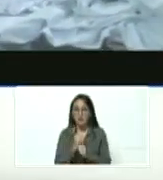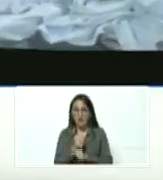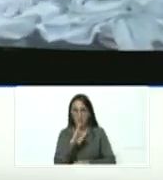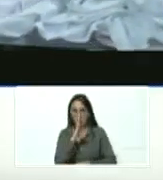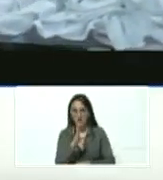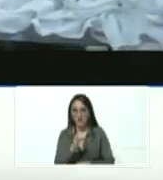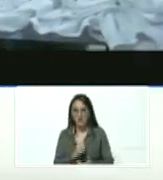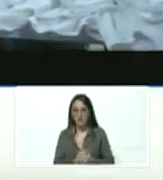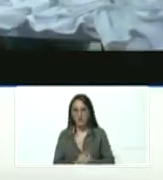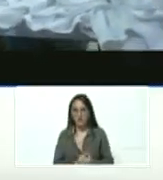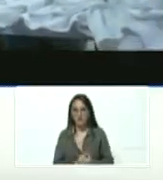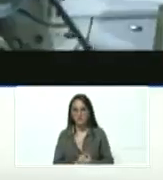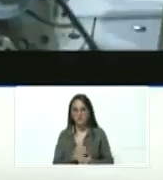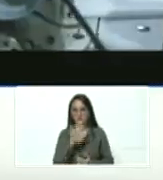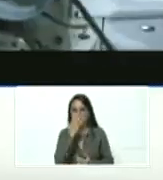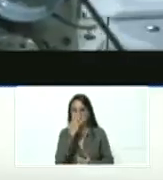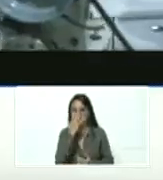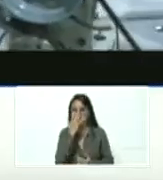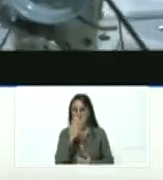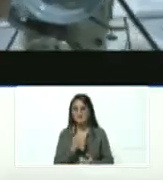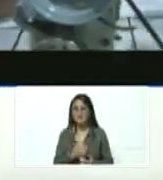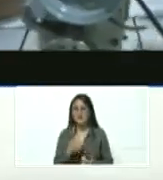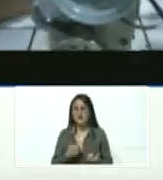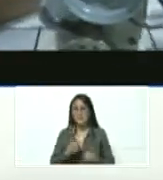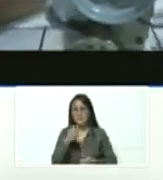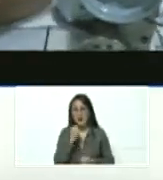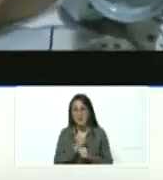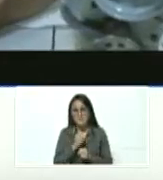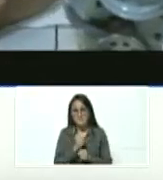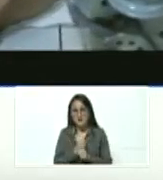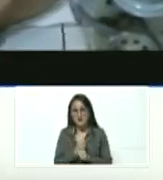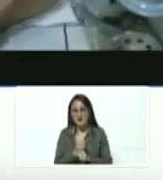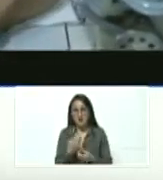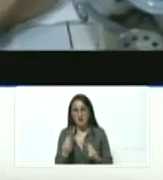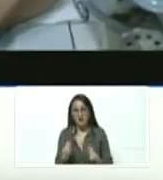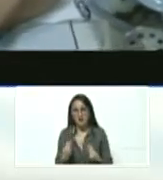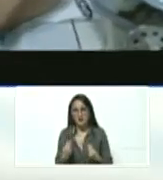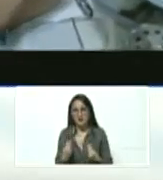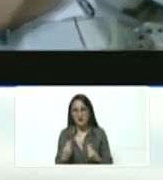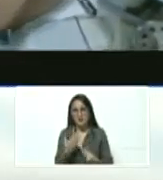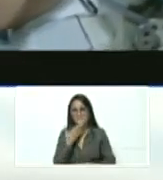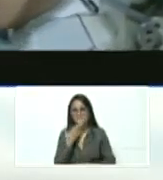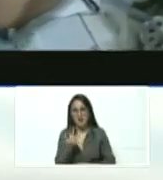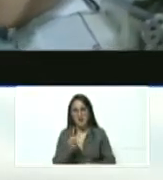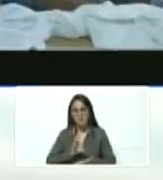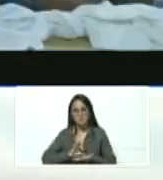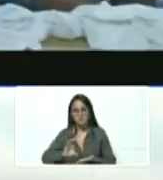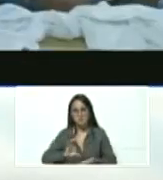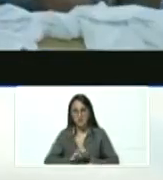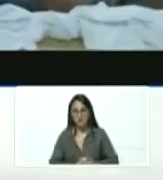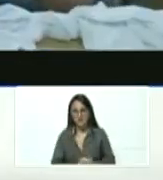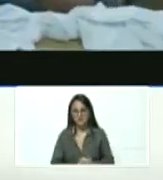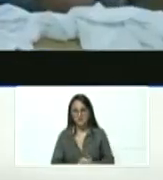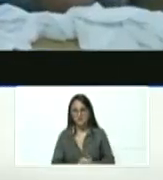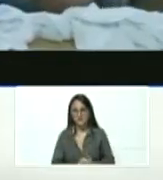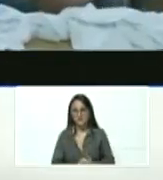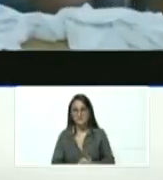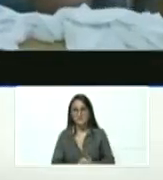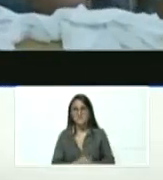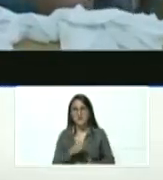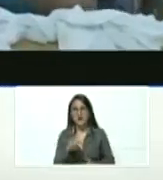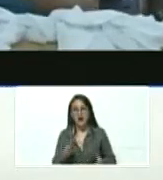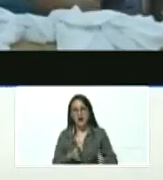directos, empleos indirectos. Y van generando empleos cada vez de mayor calidad, de mejor remuneración. Y por ahí es